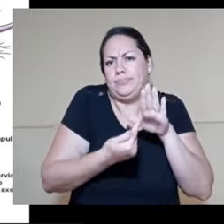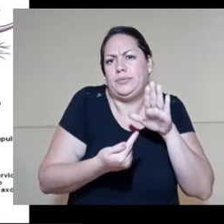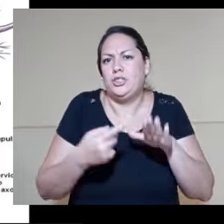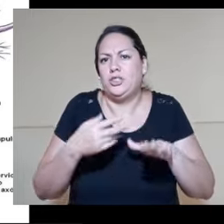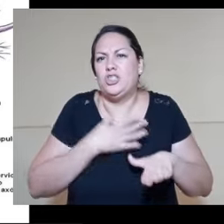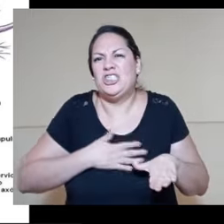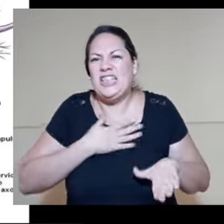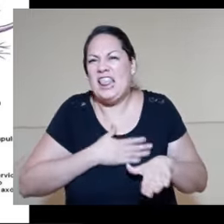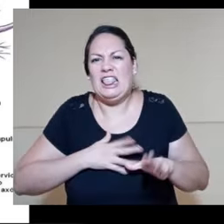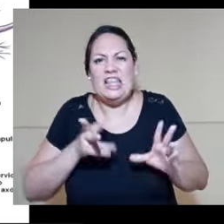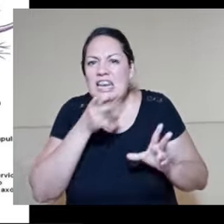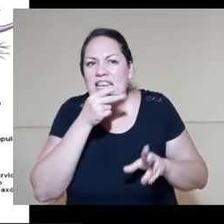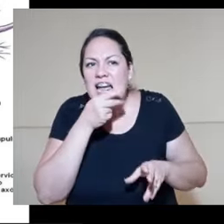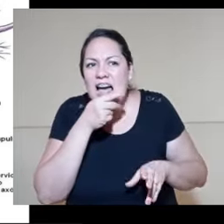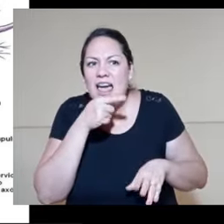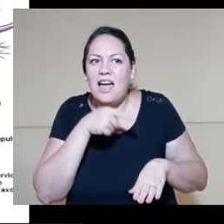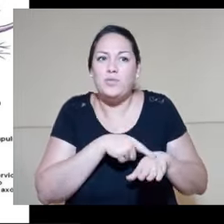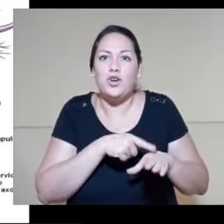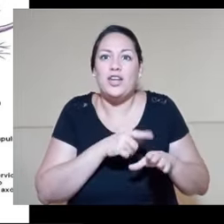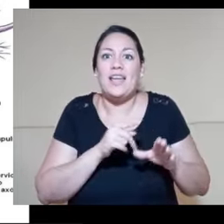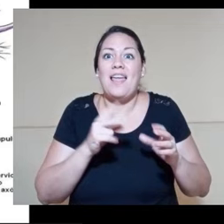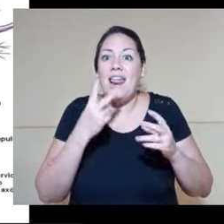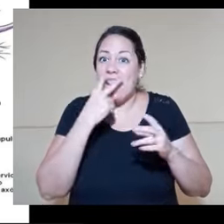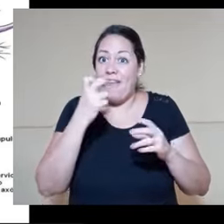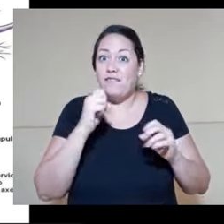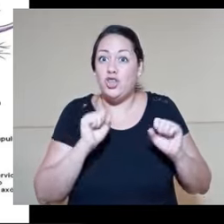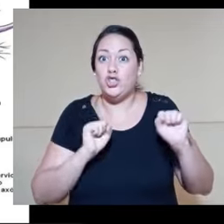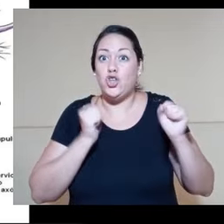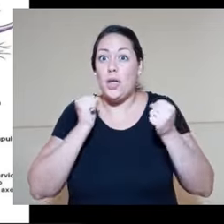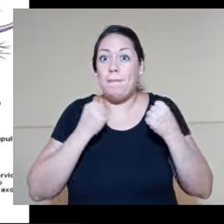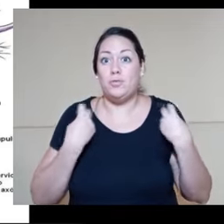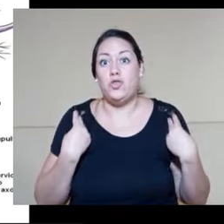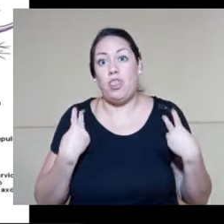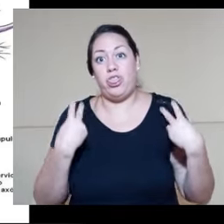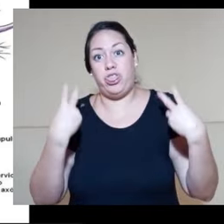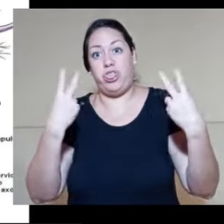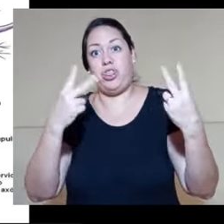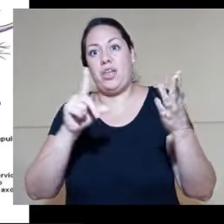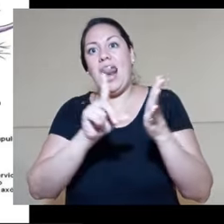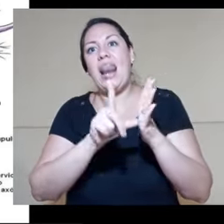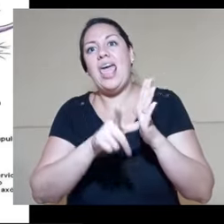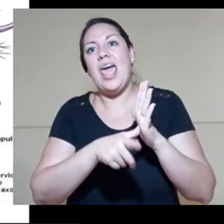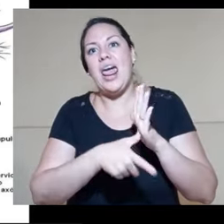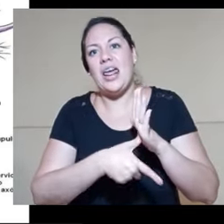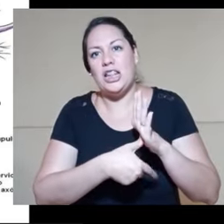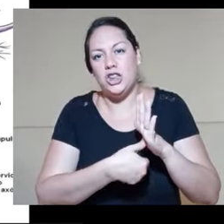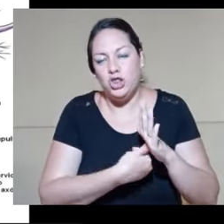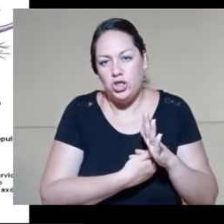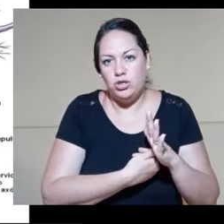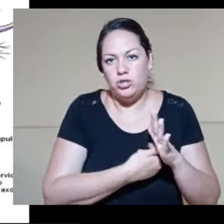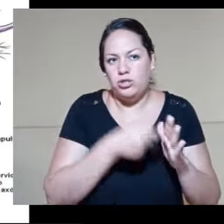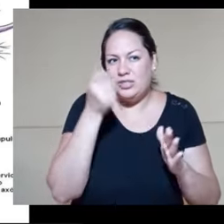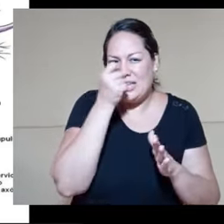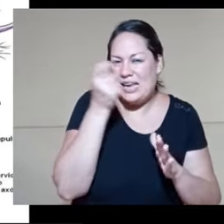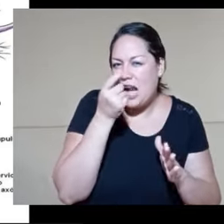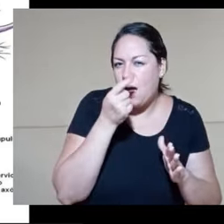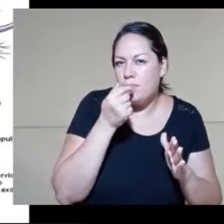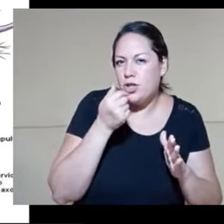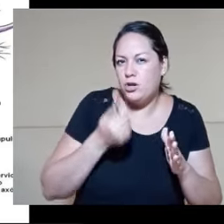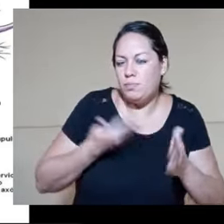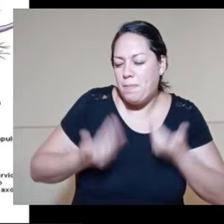los pinchazos en los pies o porque no siente algunas cuestiones, es porque este impulso nervioso está viajando pero más